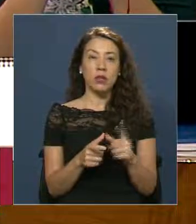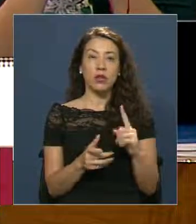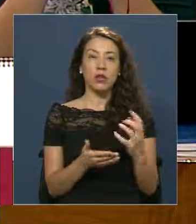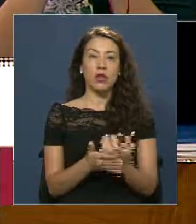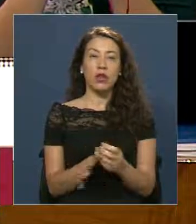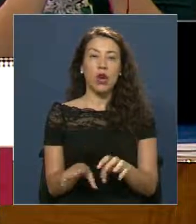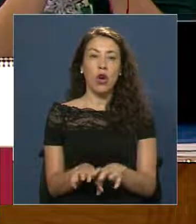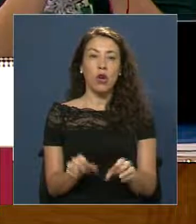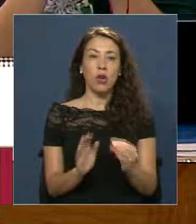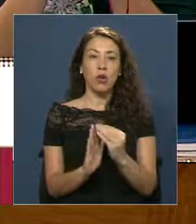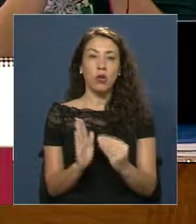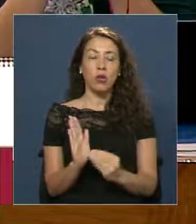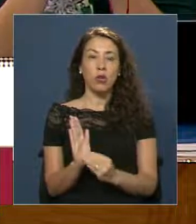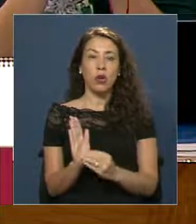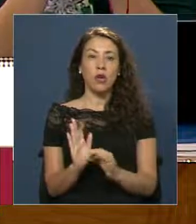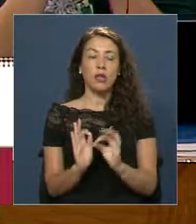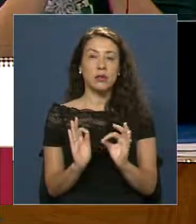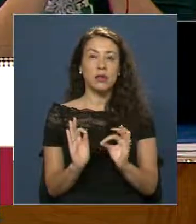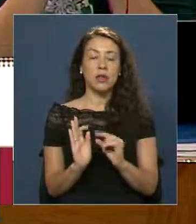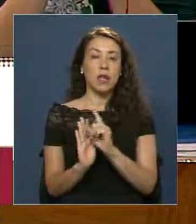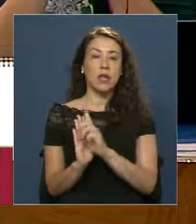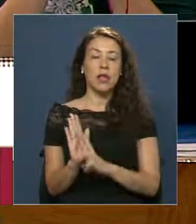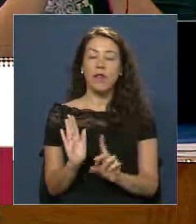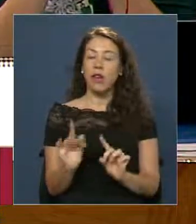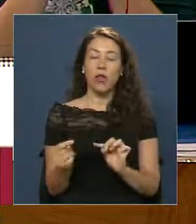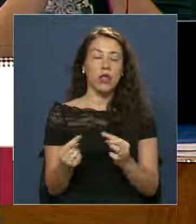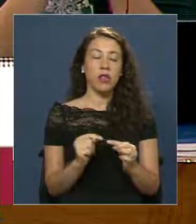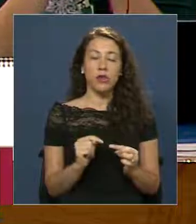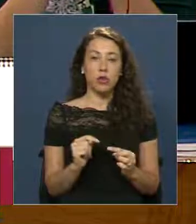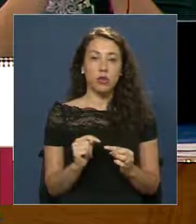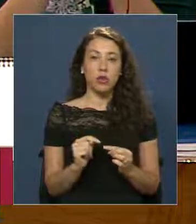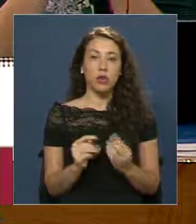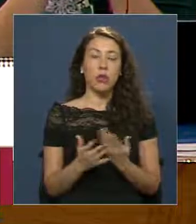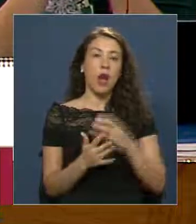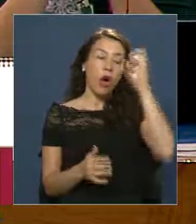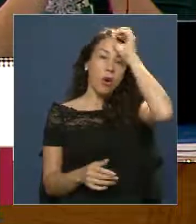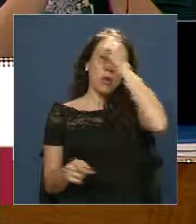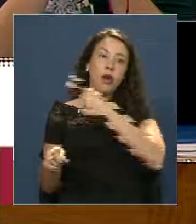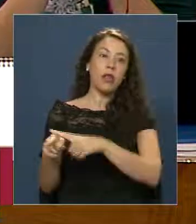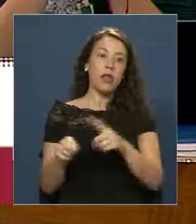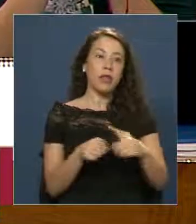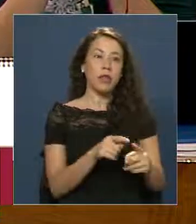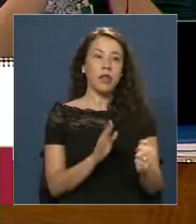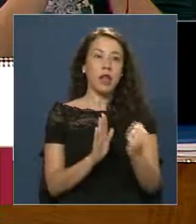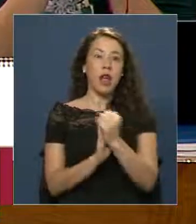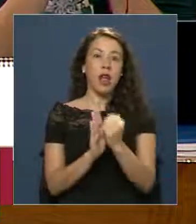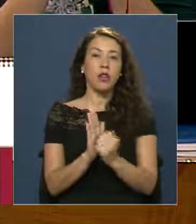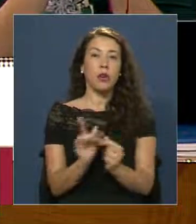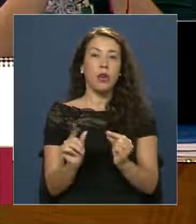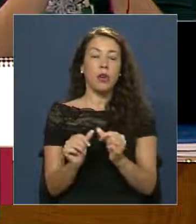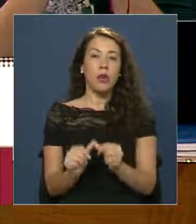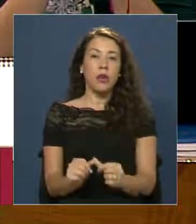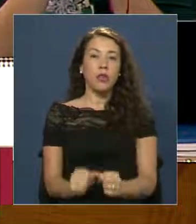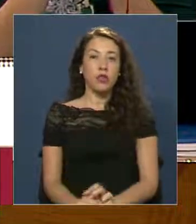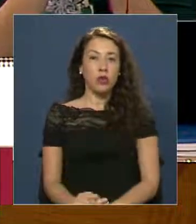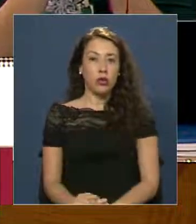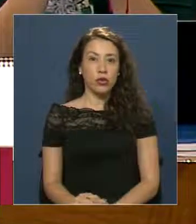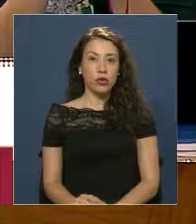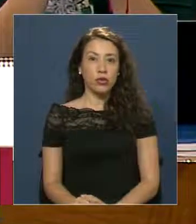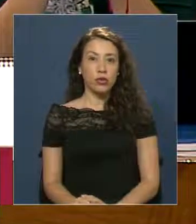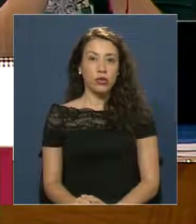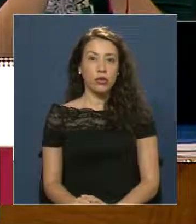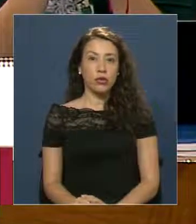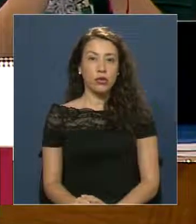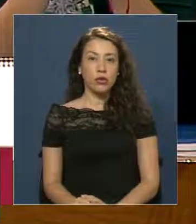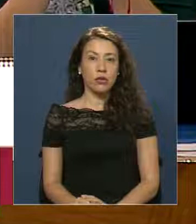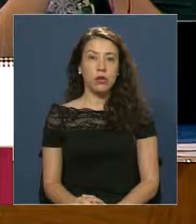acuerdo para incorporarlo sobre tabla, sin discusión, porque tenemos discrepancia respecto a los artículos transitorios, de tal manera de que,